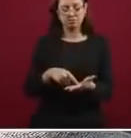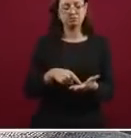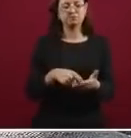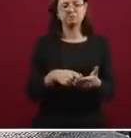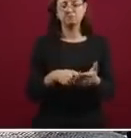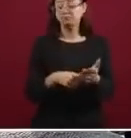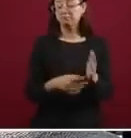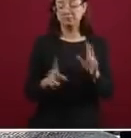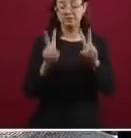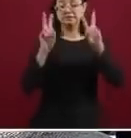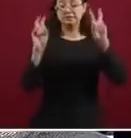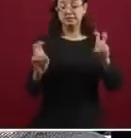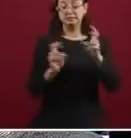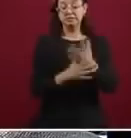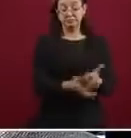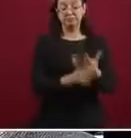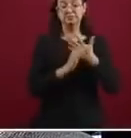para reafirmar